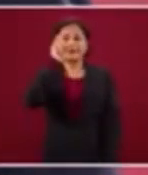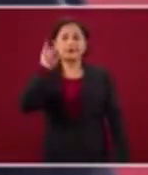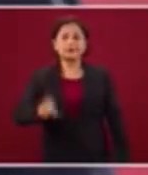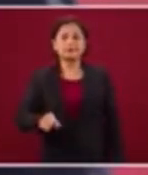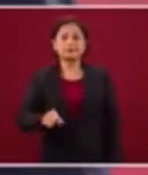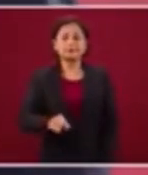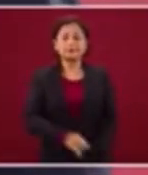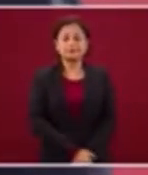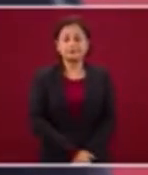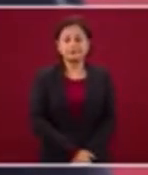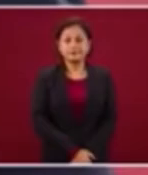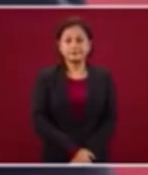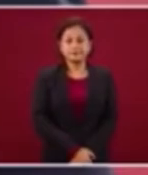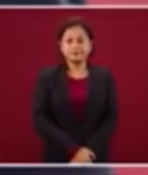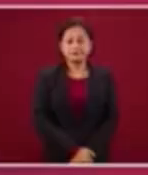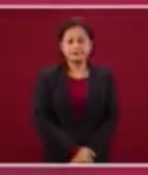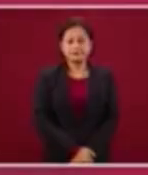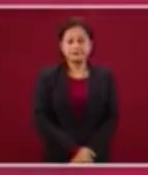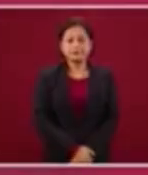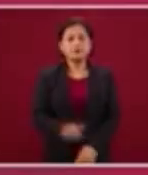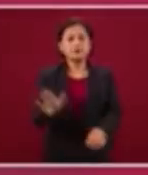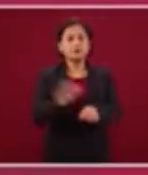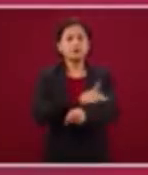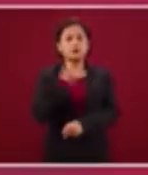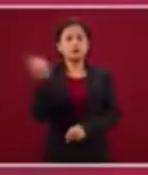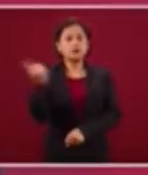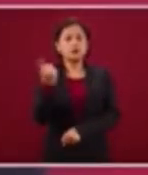No queremos un México